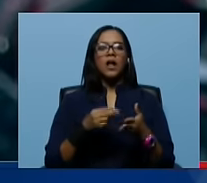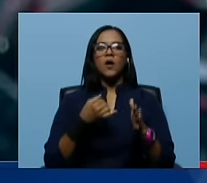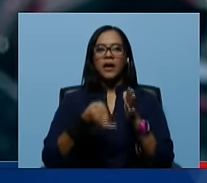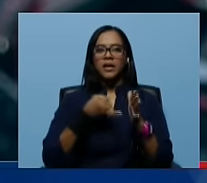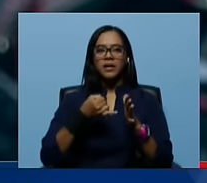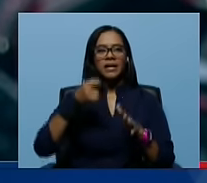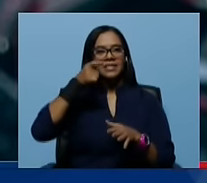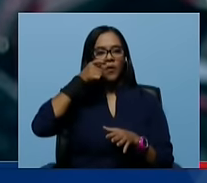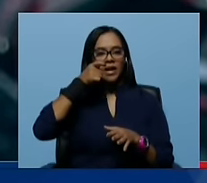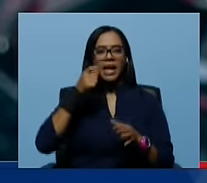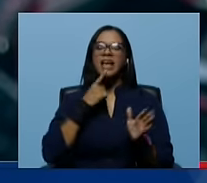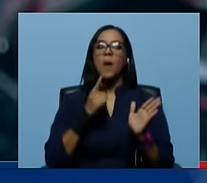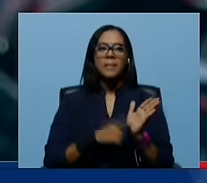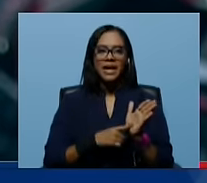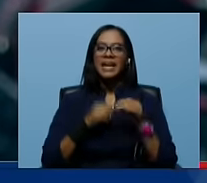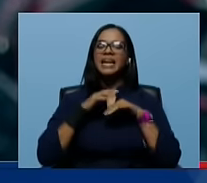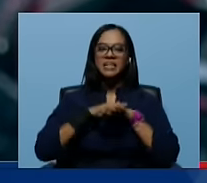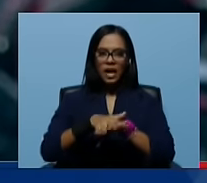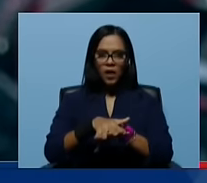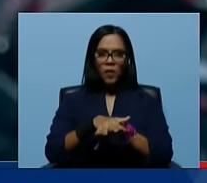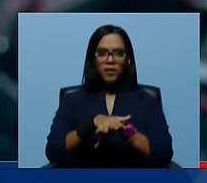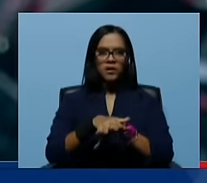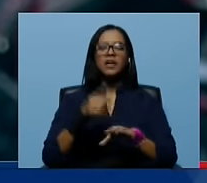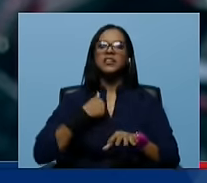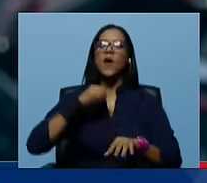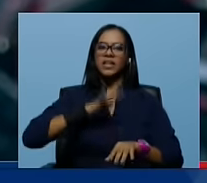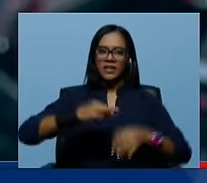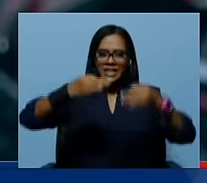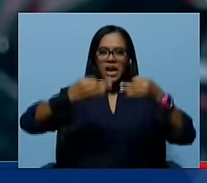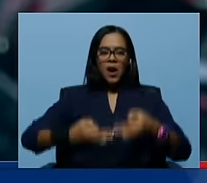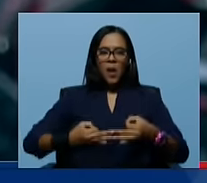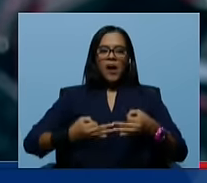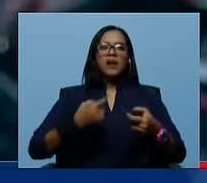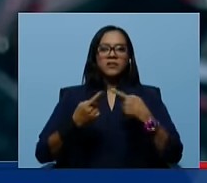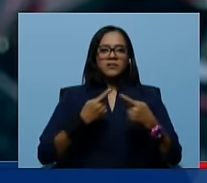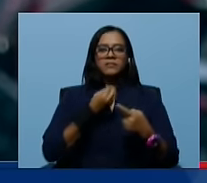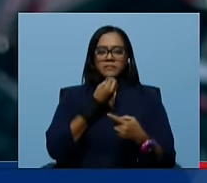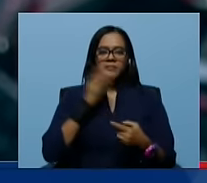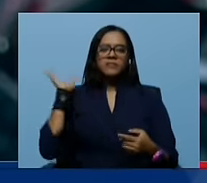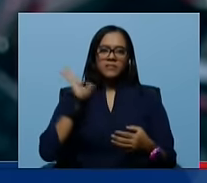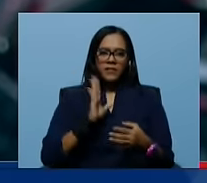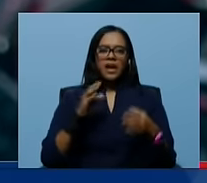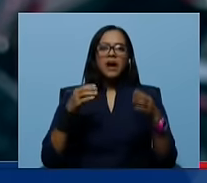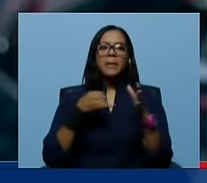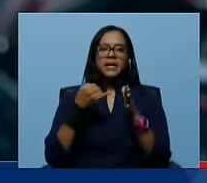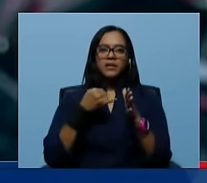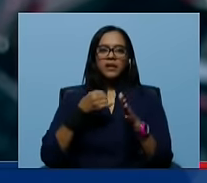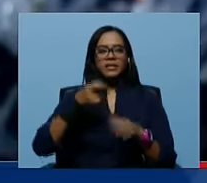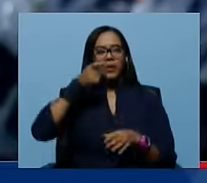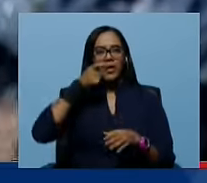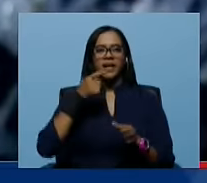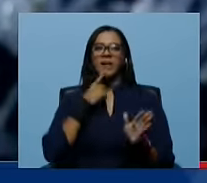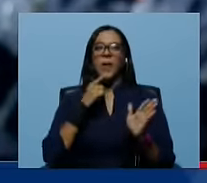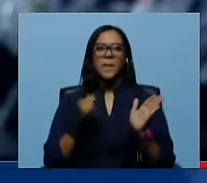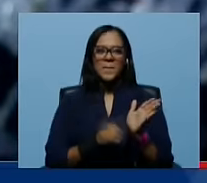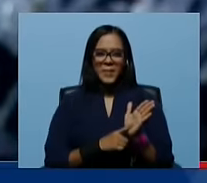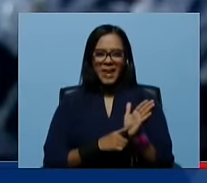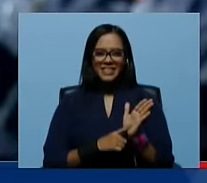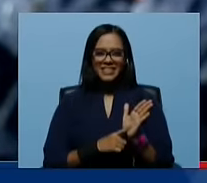seguridad es total, íntegro. Yo estoy seguro que cosas buenas vienen para los organismos de seguridad.